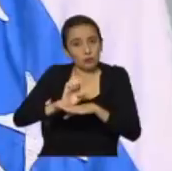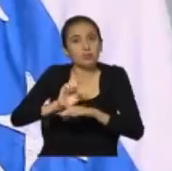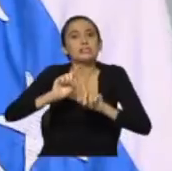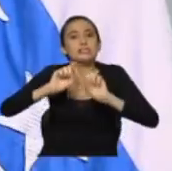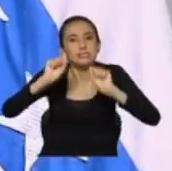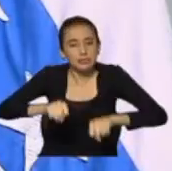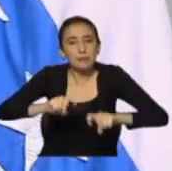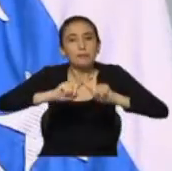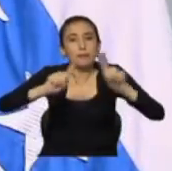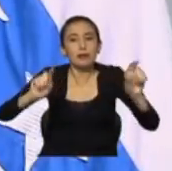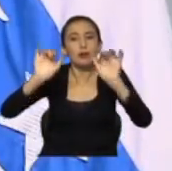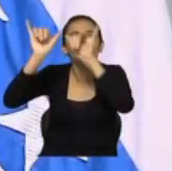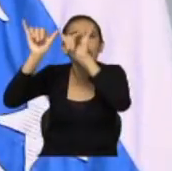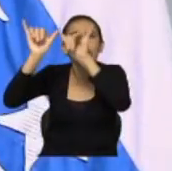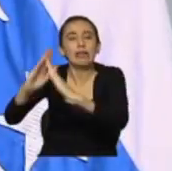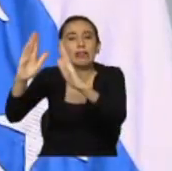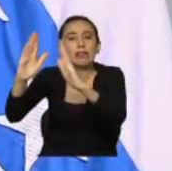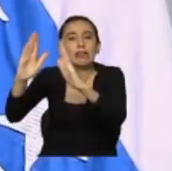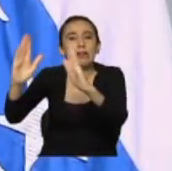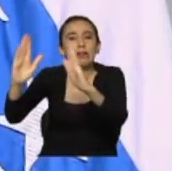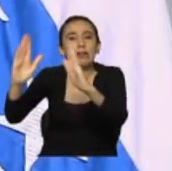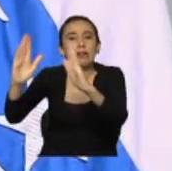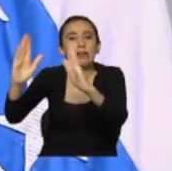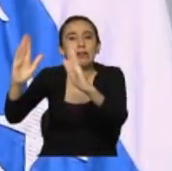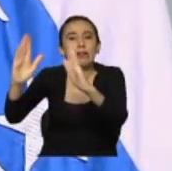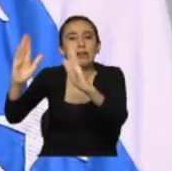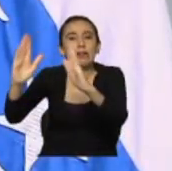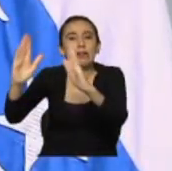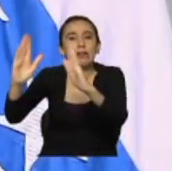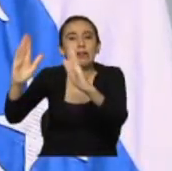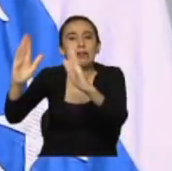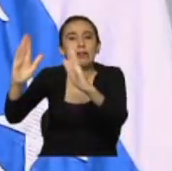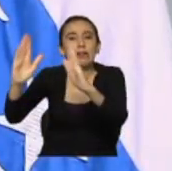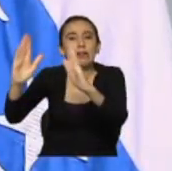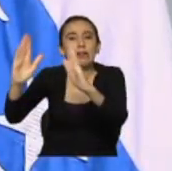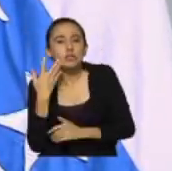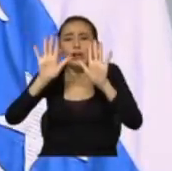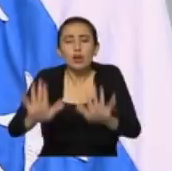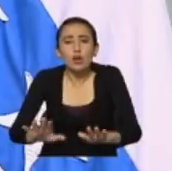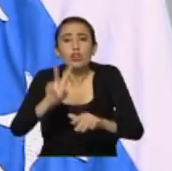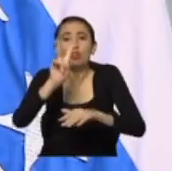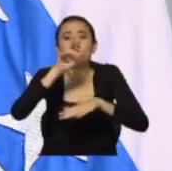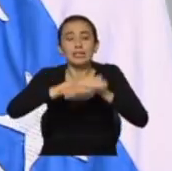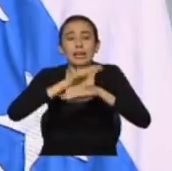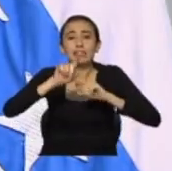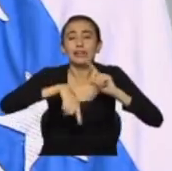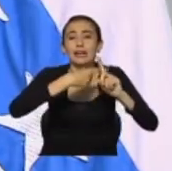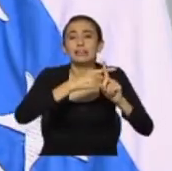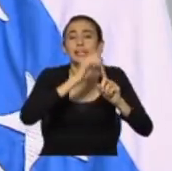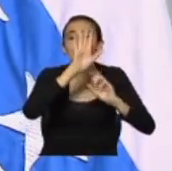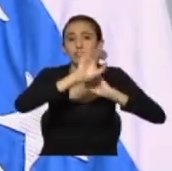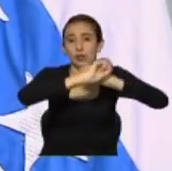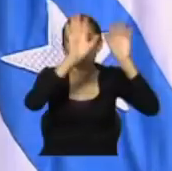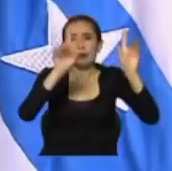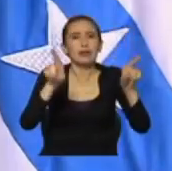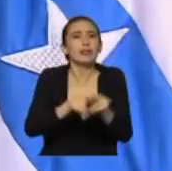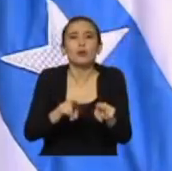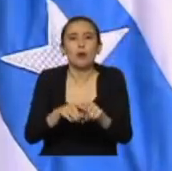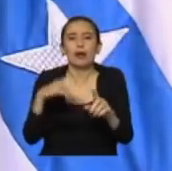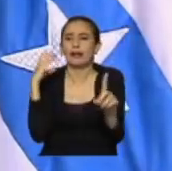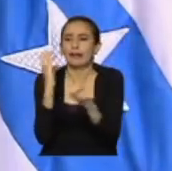hemos recibido golpes por ampliar el toque de queda desde las 2 de la tarde a 5 de la mañana a nivel nacional